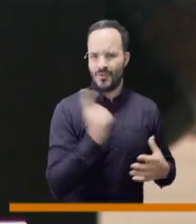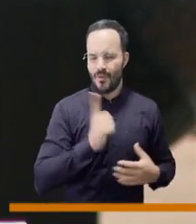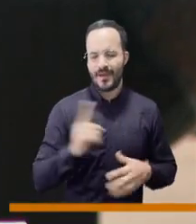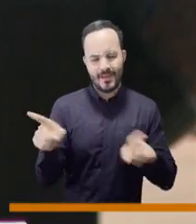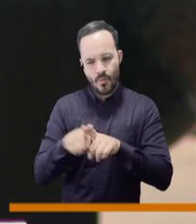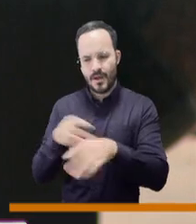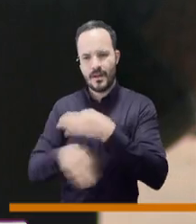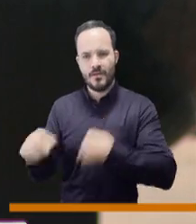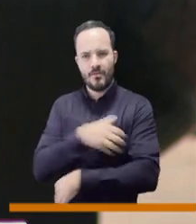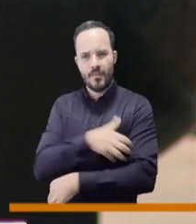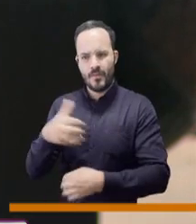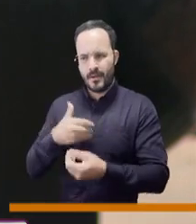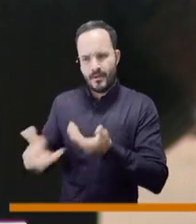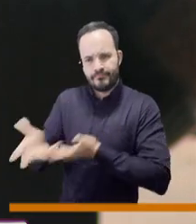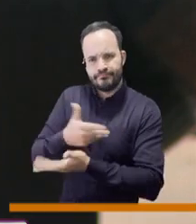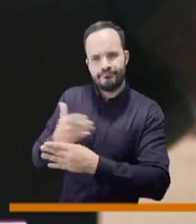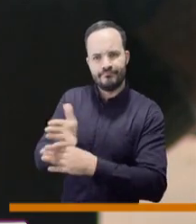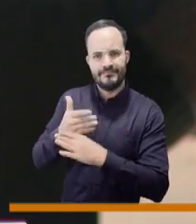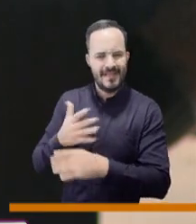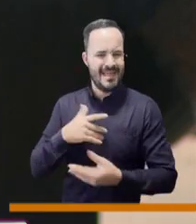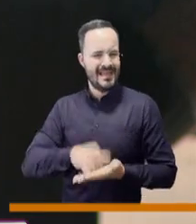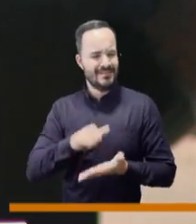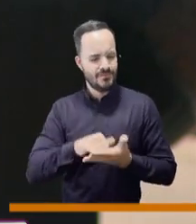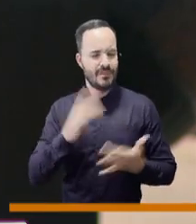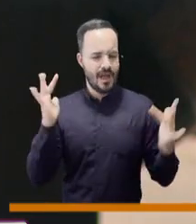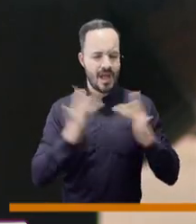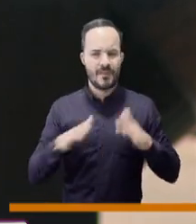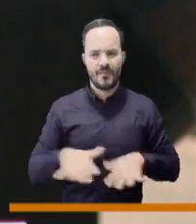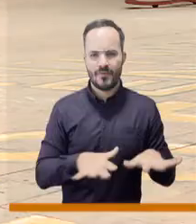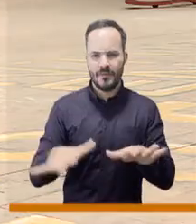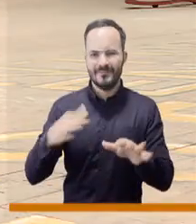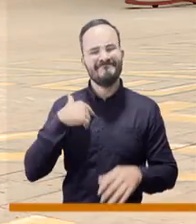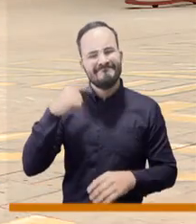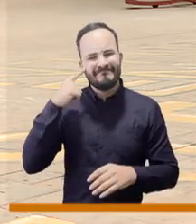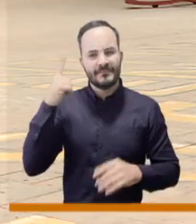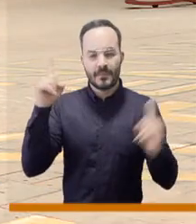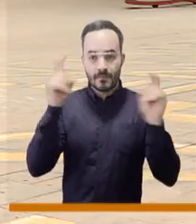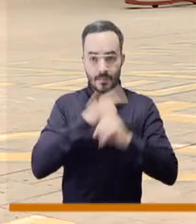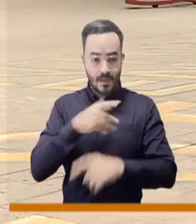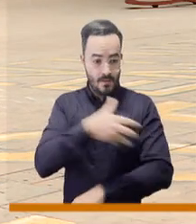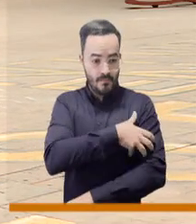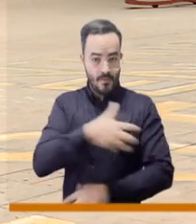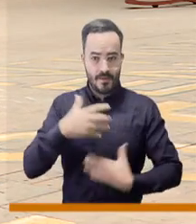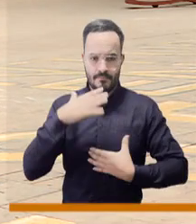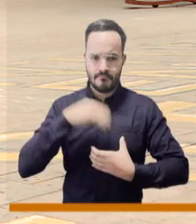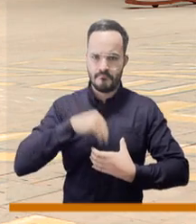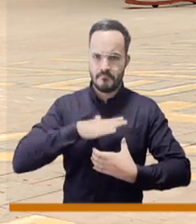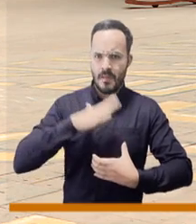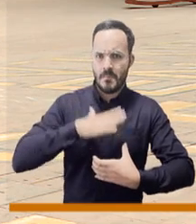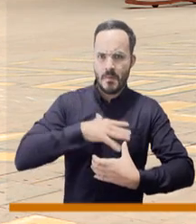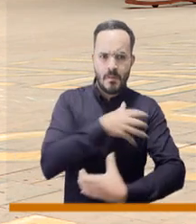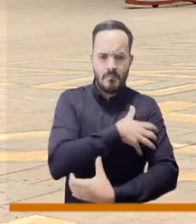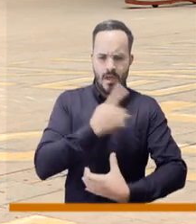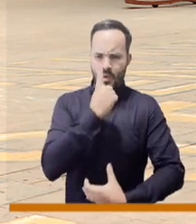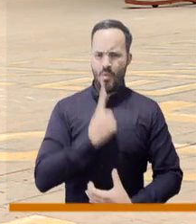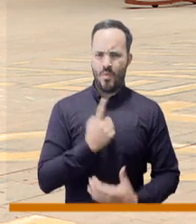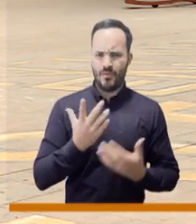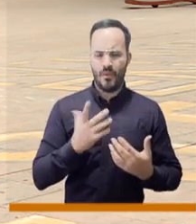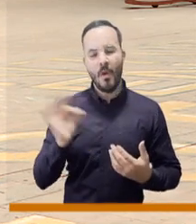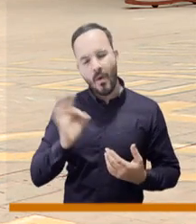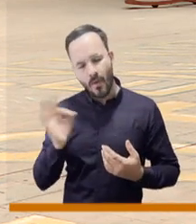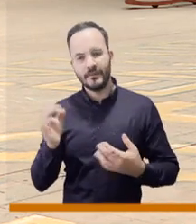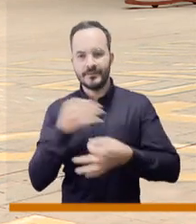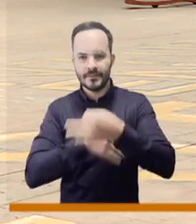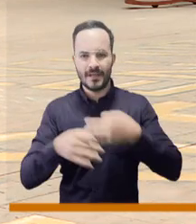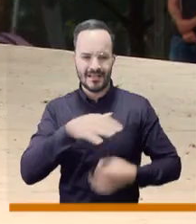más importantes de nuestro movimiento, y es cómo hacemos todos los esfuerzos para no acumular ni poder, ni buscar acumular también a la